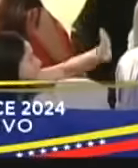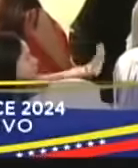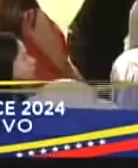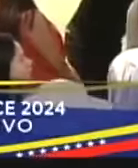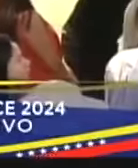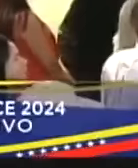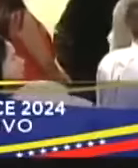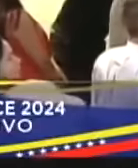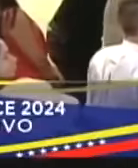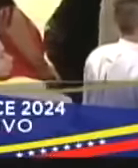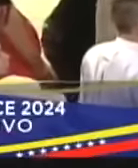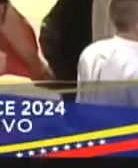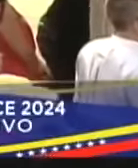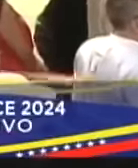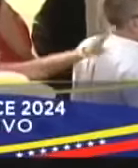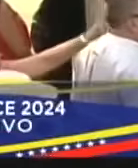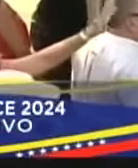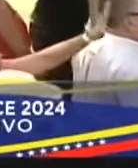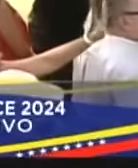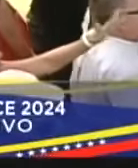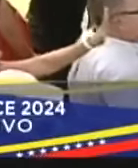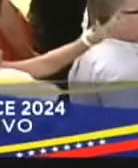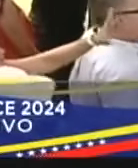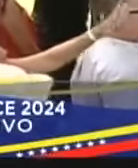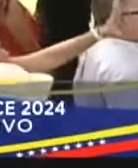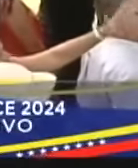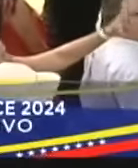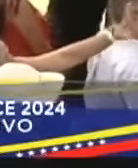Yo se lo puedo cambiar.